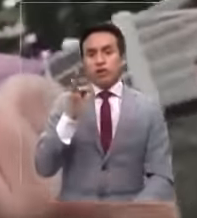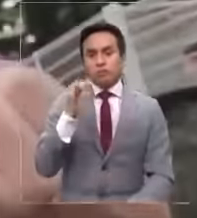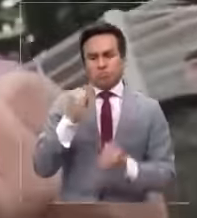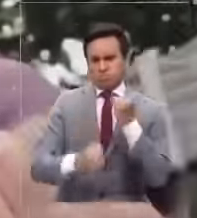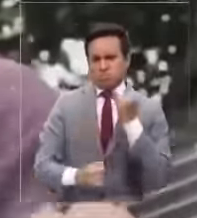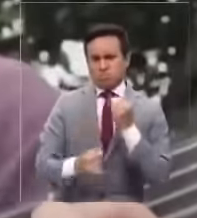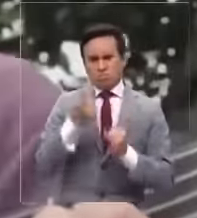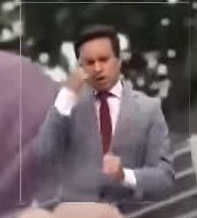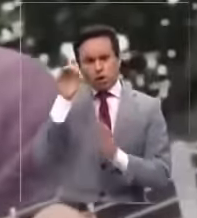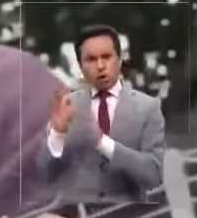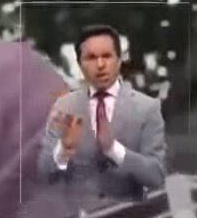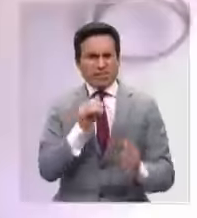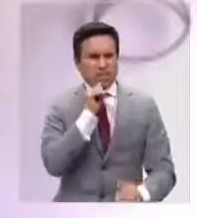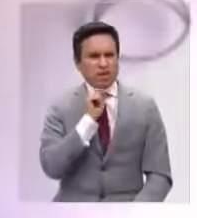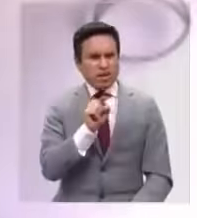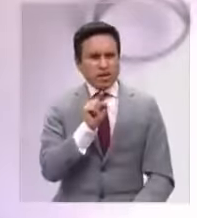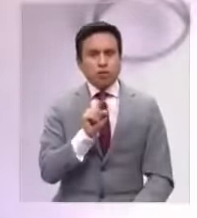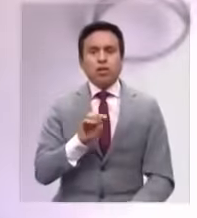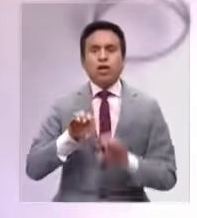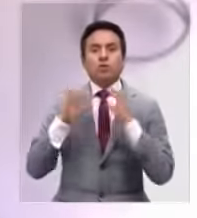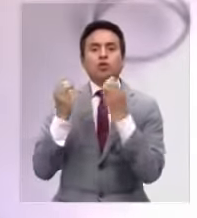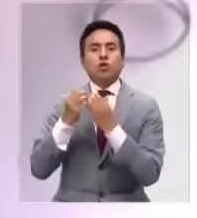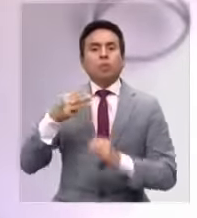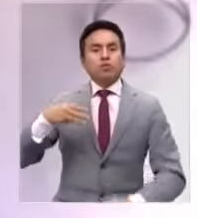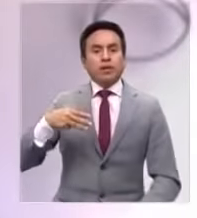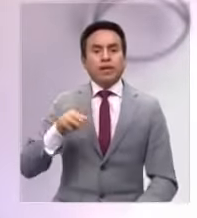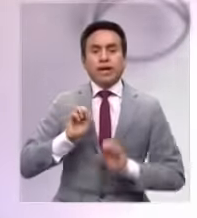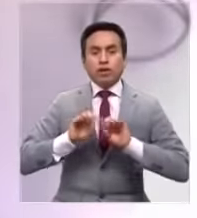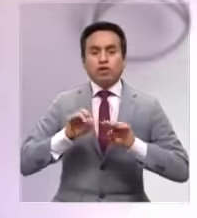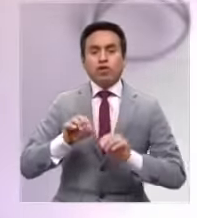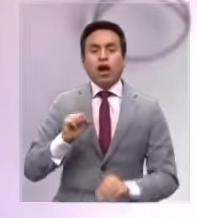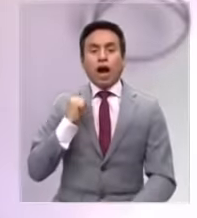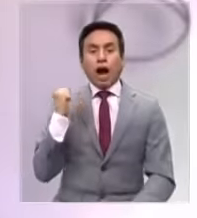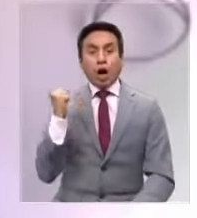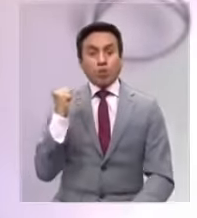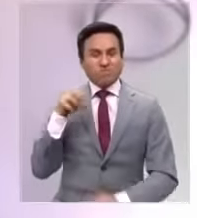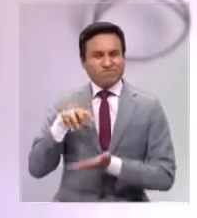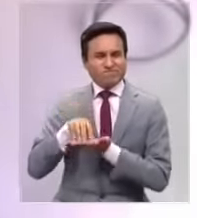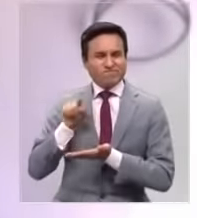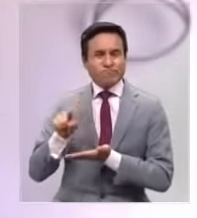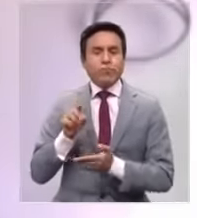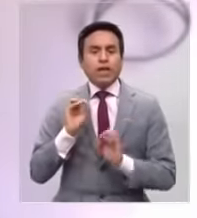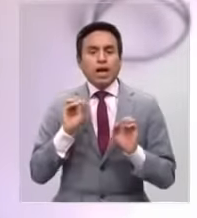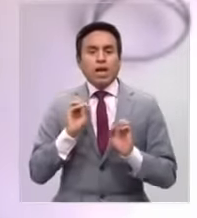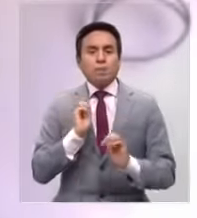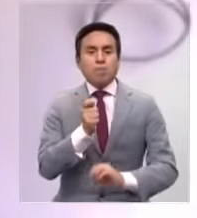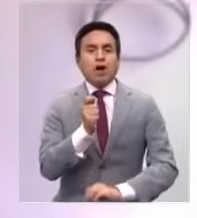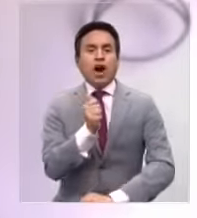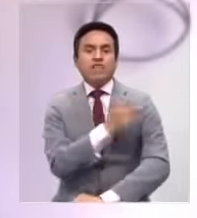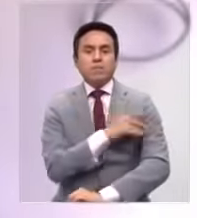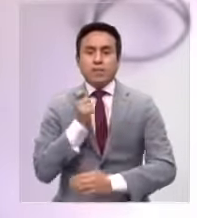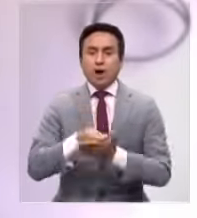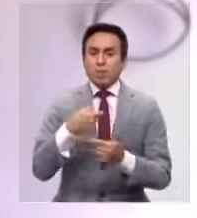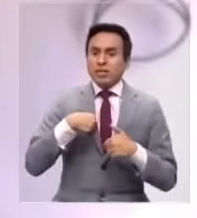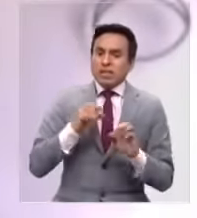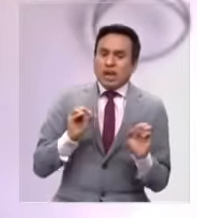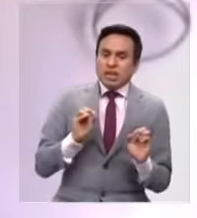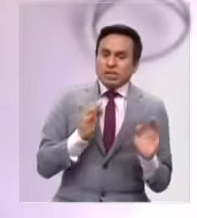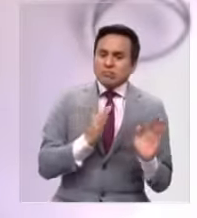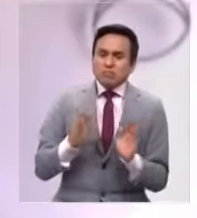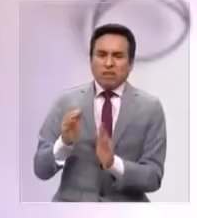algo no estaba en orden. La Corporación Municipal de Educación de Ancud no tenía al día el pago de mis cotizaciones